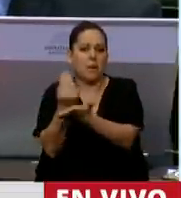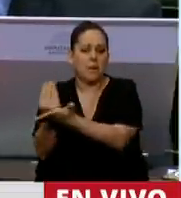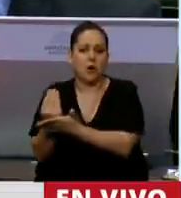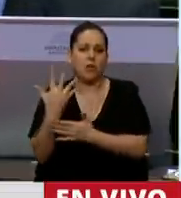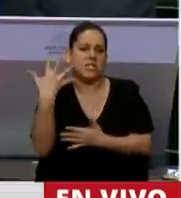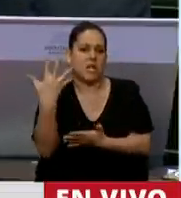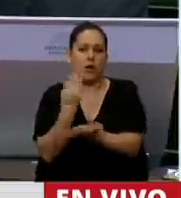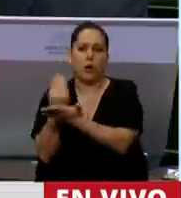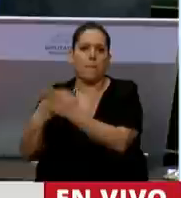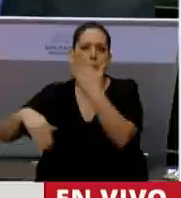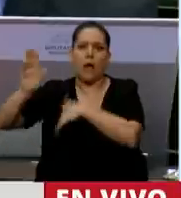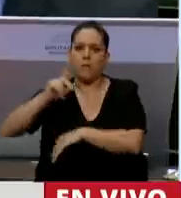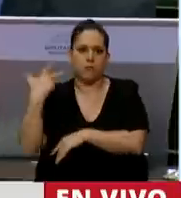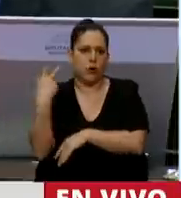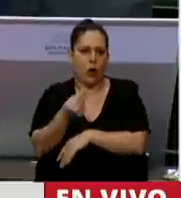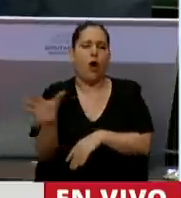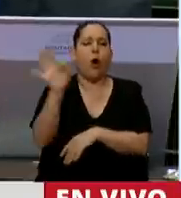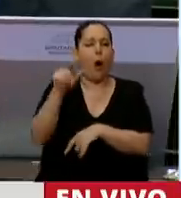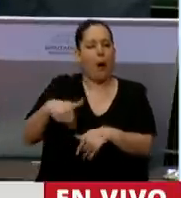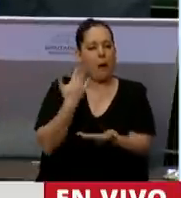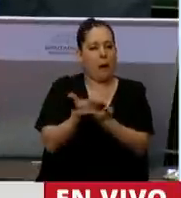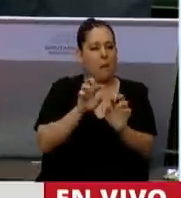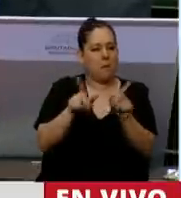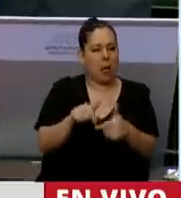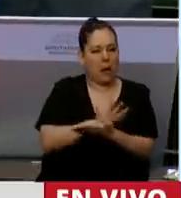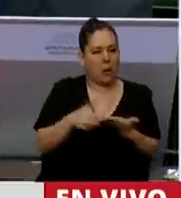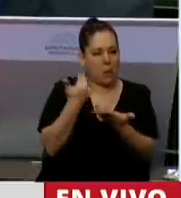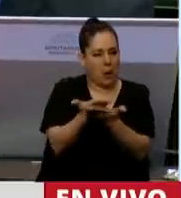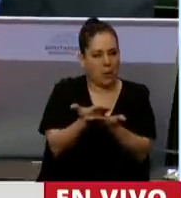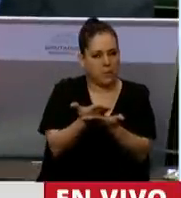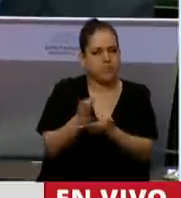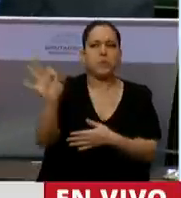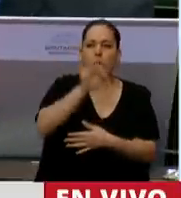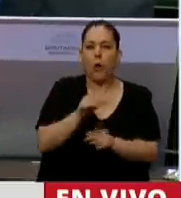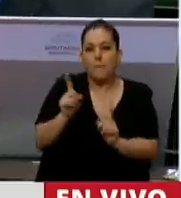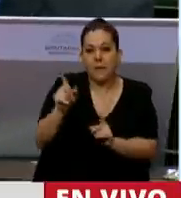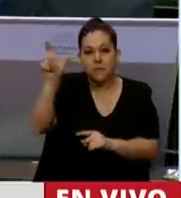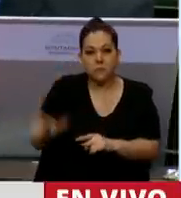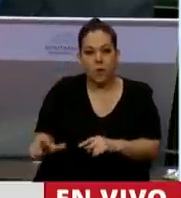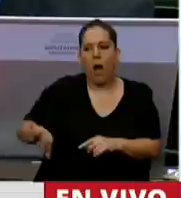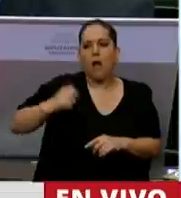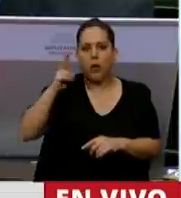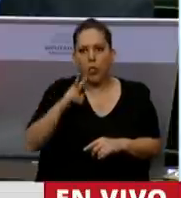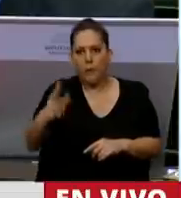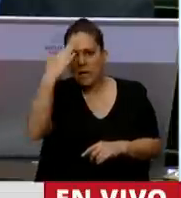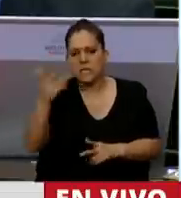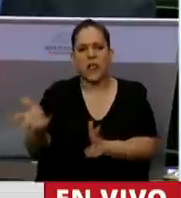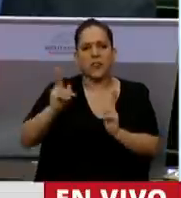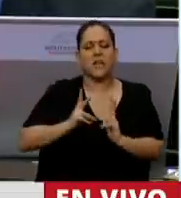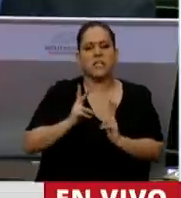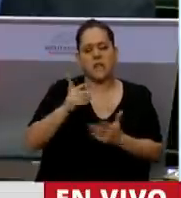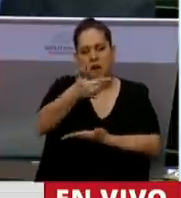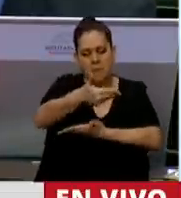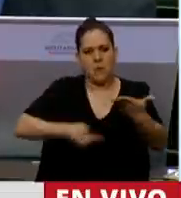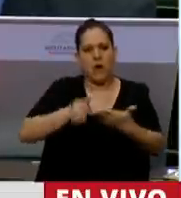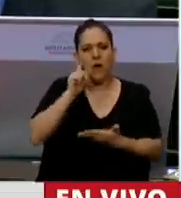en 2015, o al de ahora que presenta un plan? ¿Al que nos decía en el 2015 que el memorándum con Irán era una